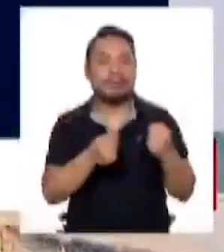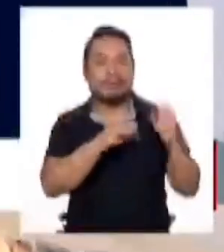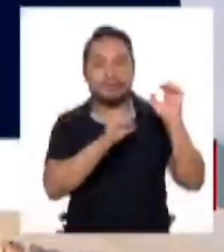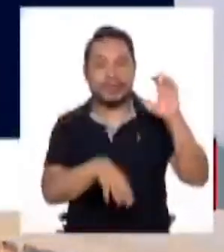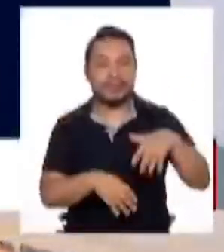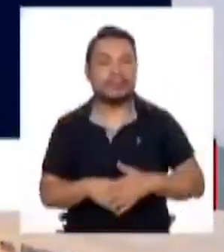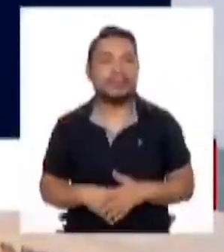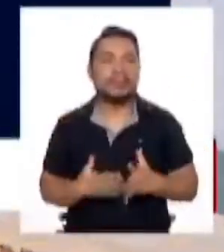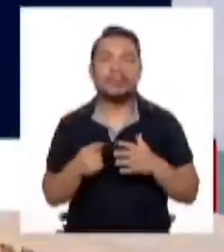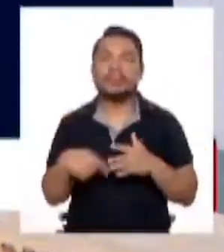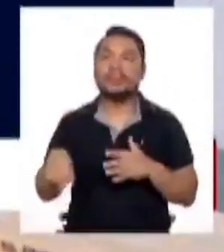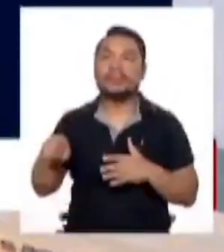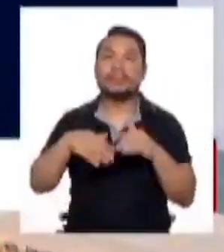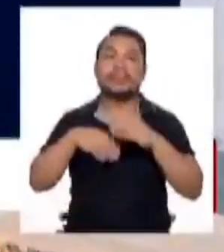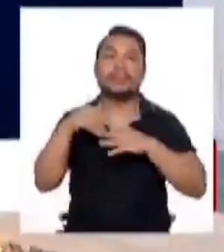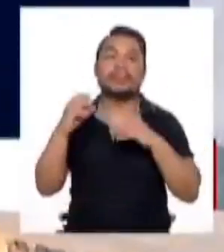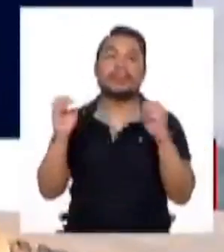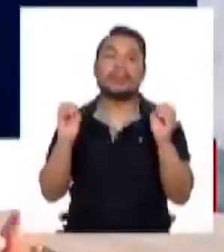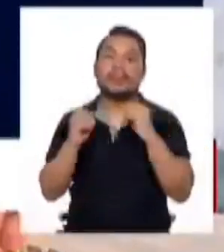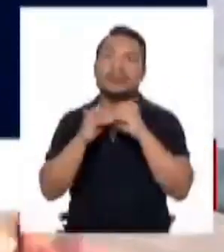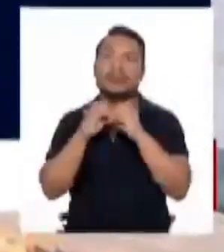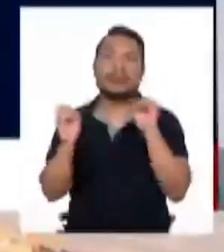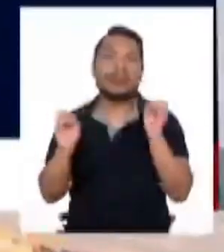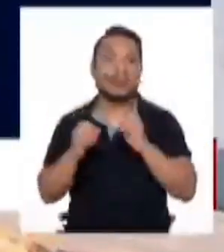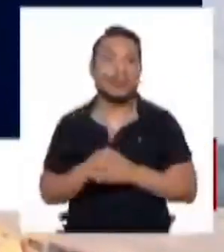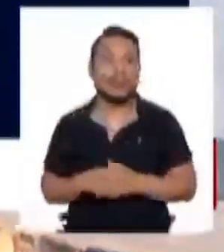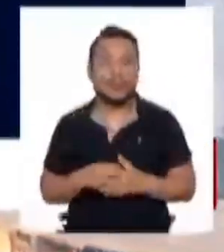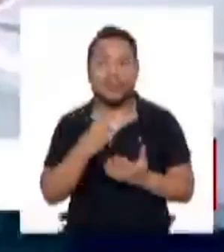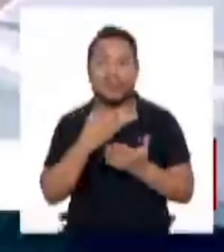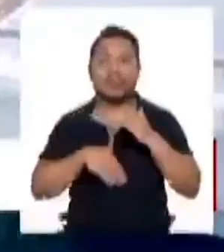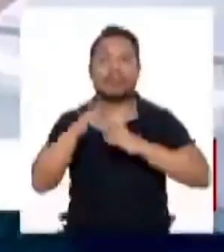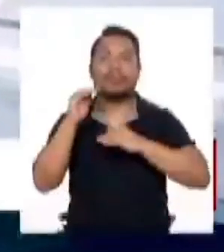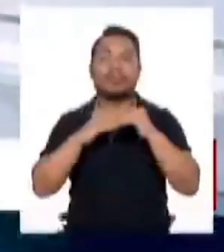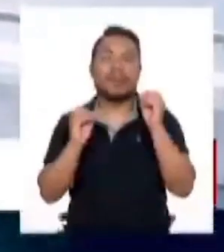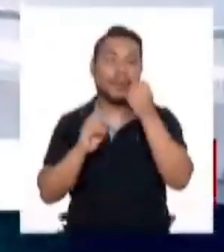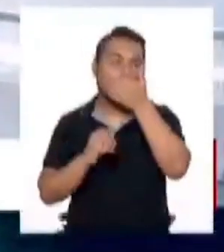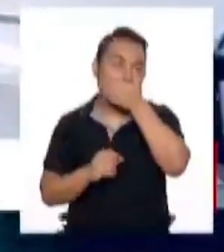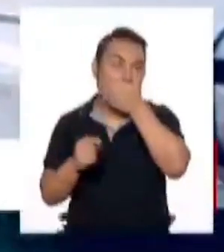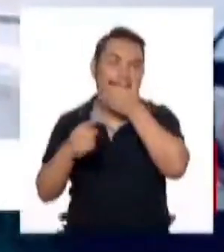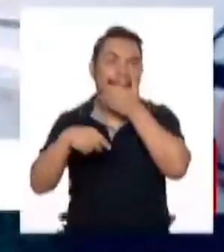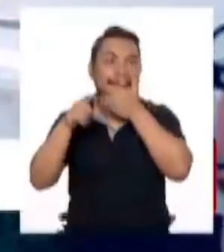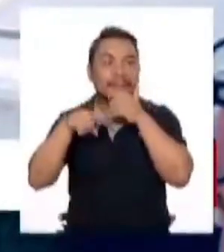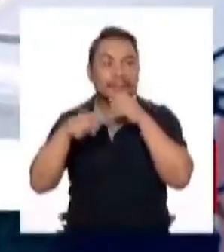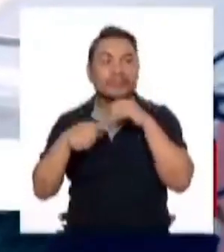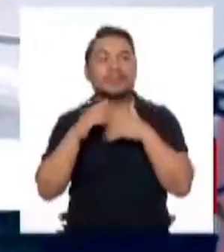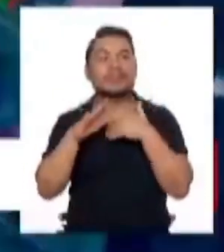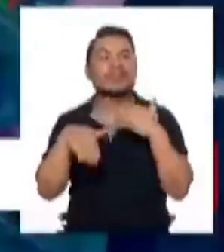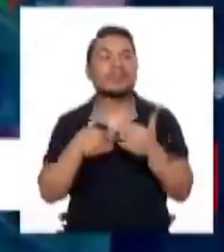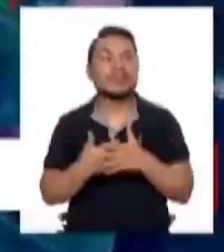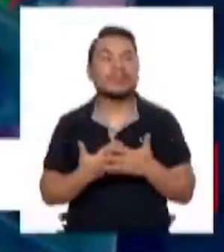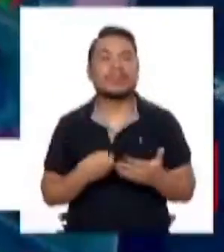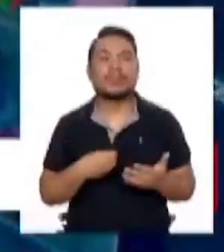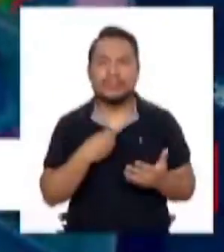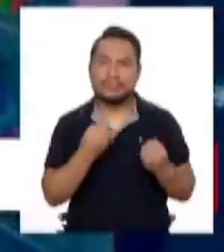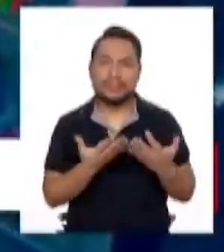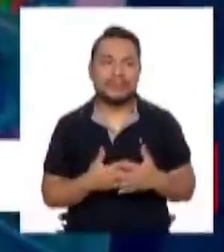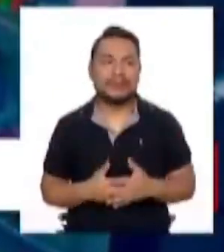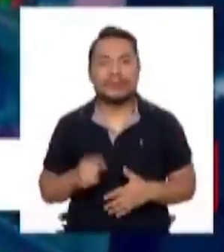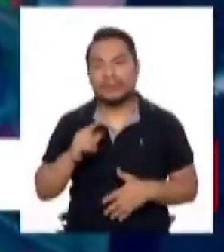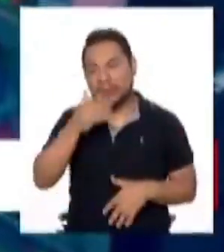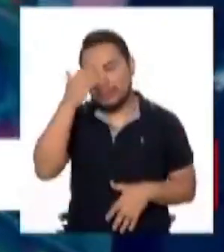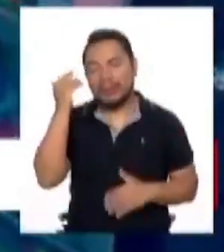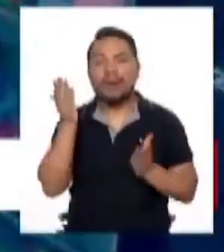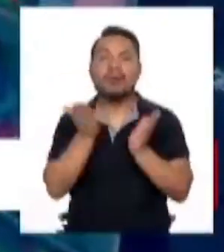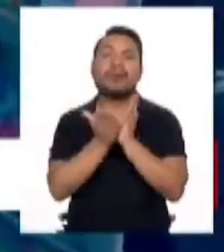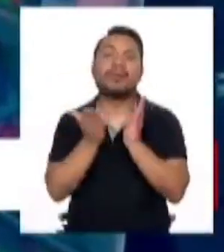La mayoría no tiene un mantenimiento y tampoco tiene una buena infraestructura. Los niños necesitan una educación con dignidad. No se olviden de los